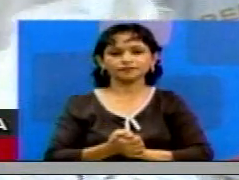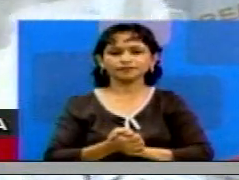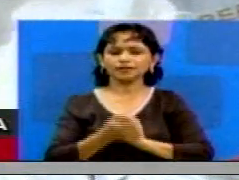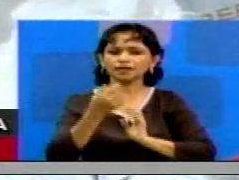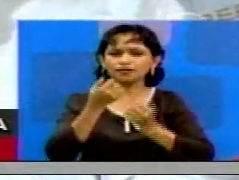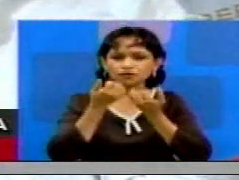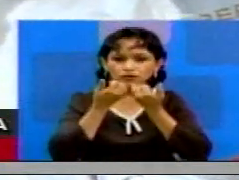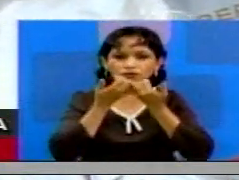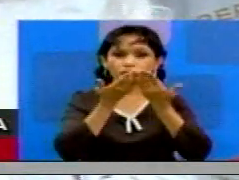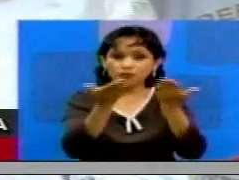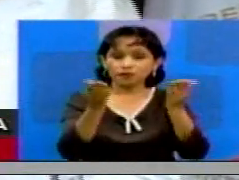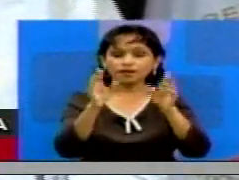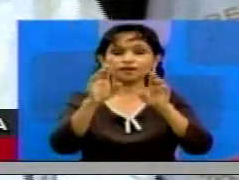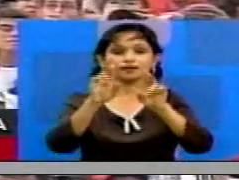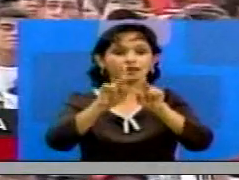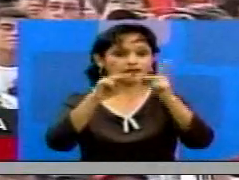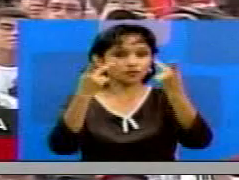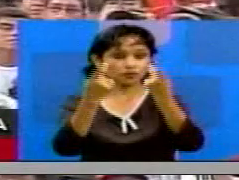comunicarle a nuestro pueblo